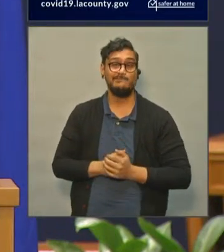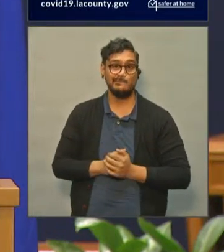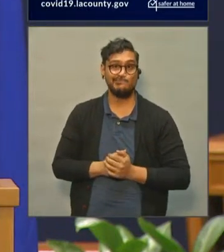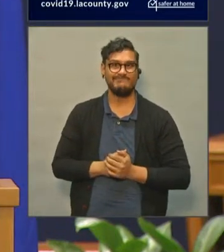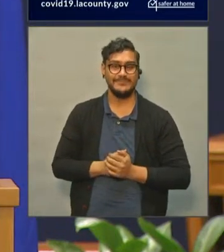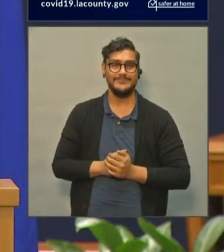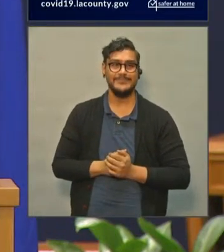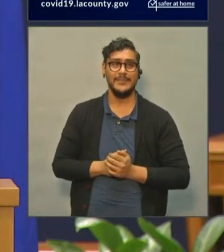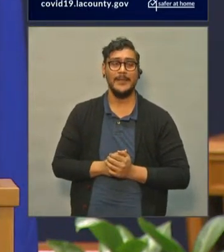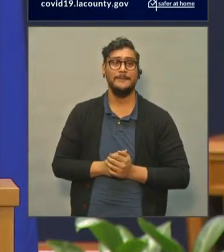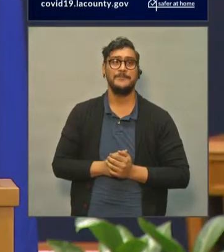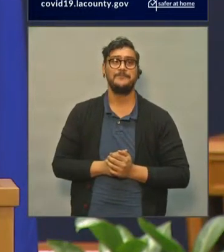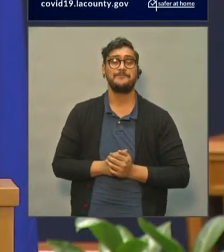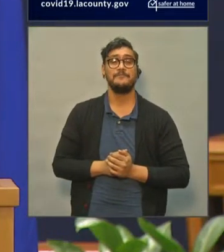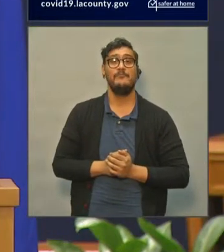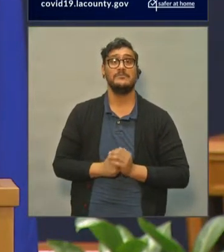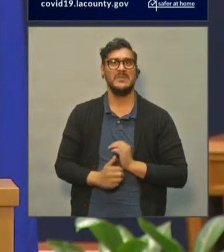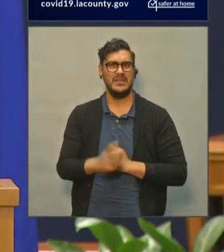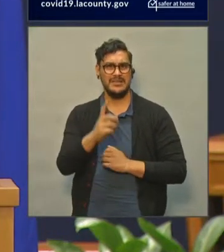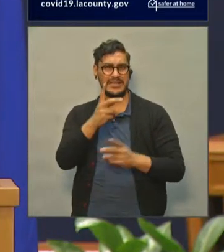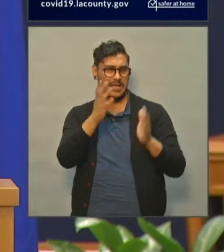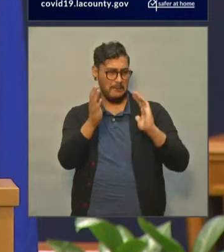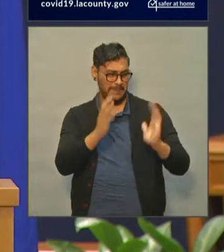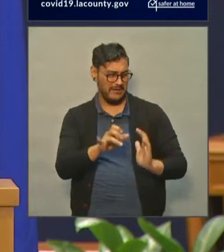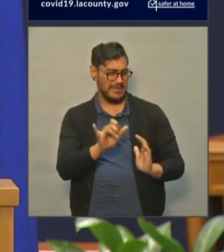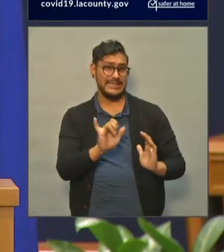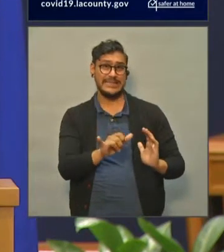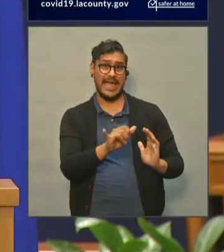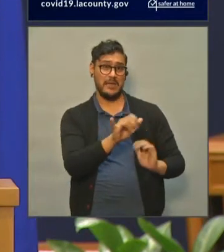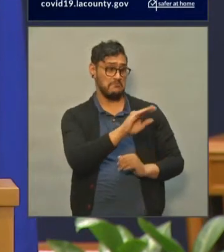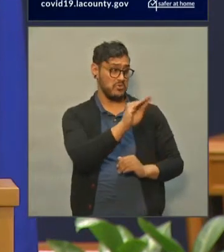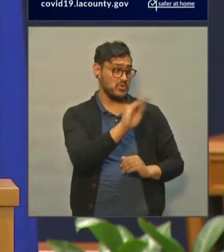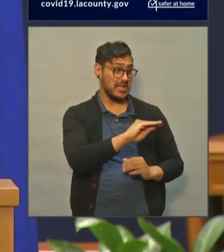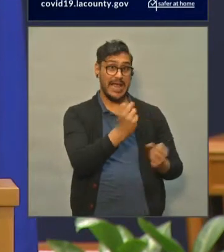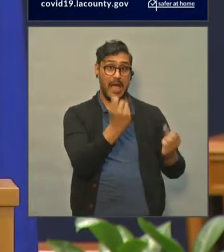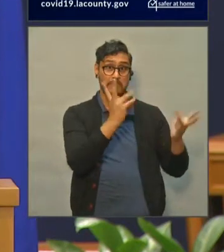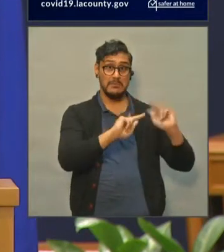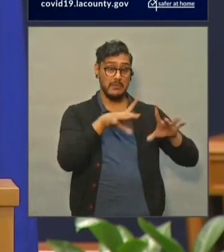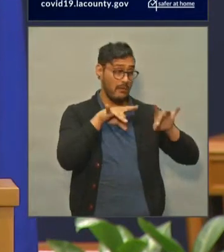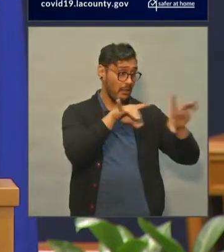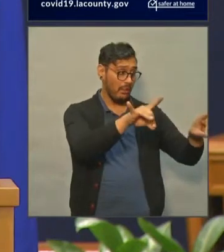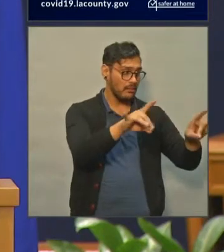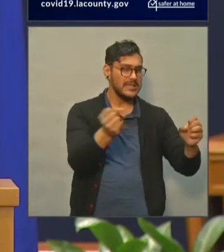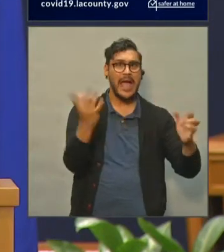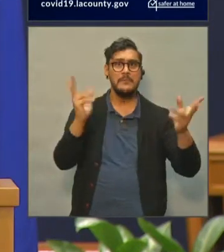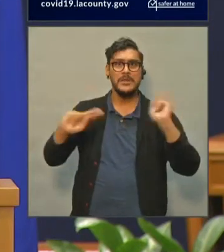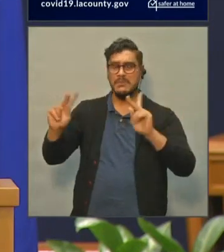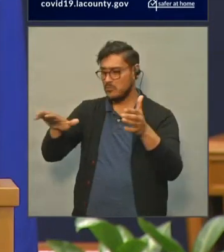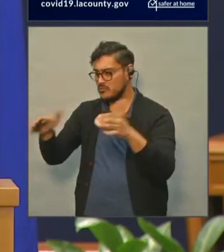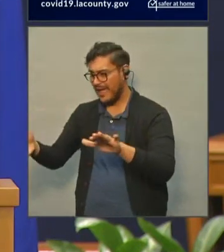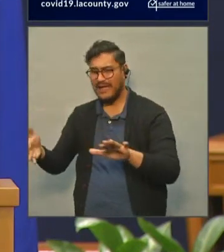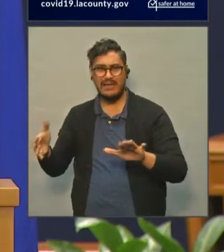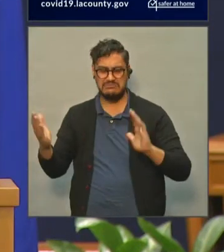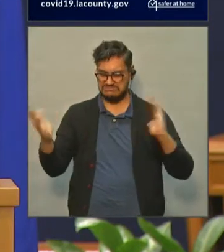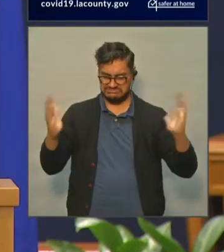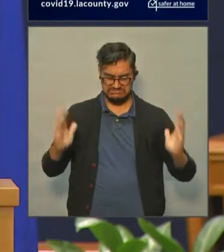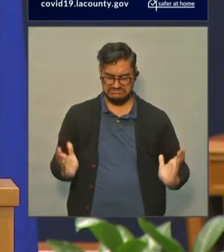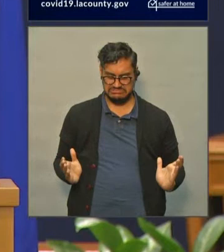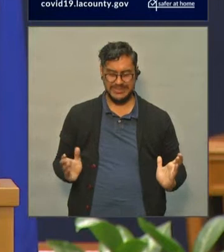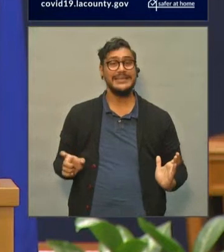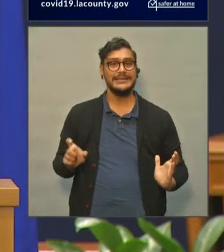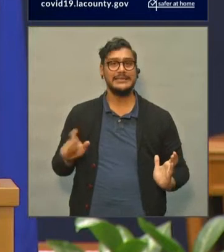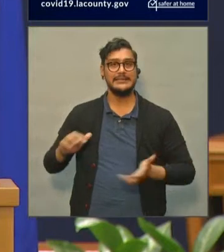Abordar estas diferencias en tasas de infección y fallecimientos requiere colaboraciones con socios que tengan un